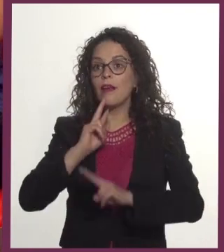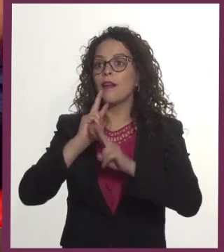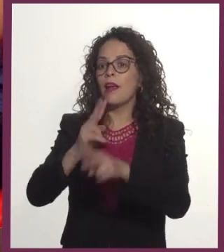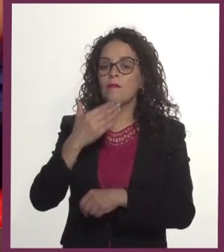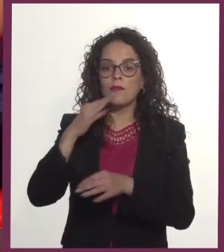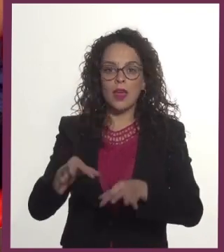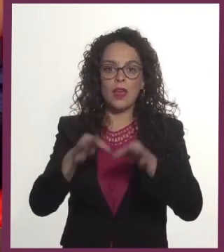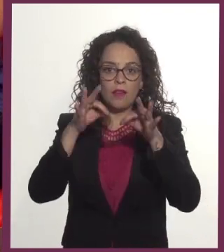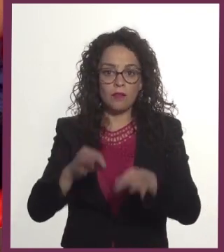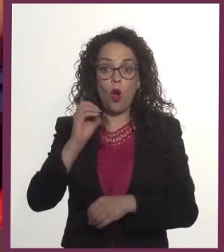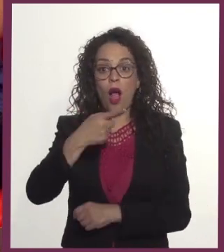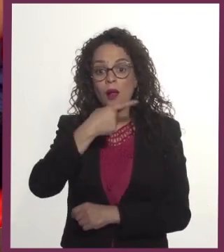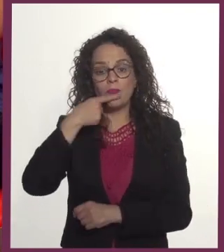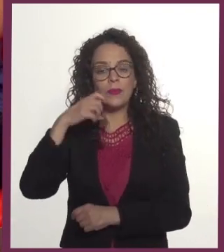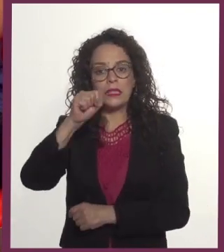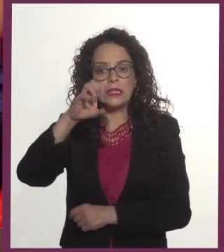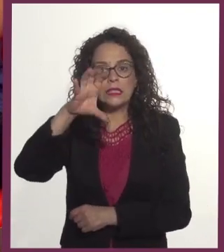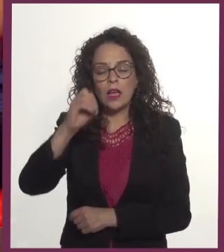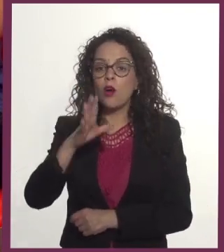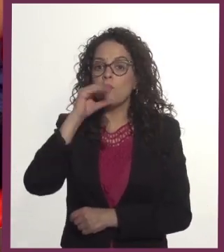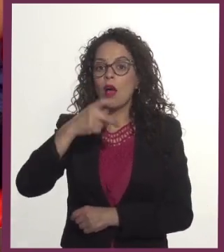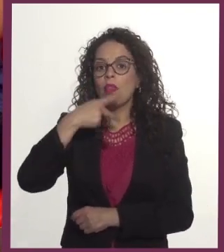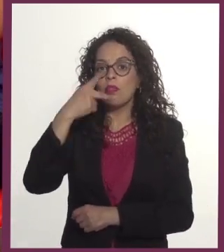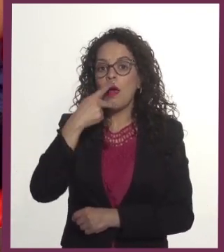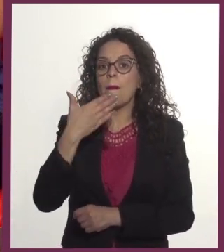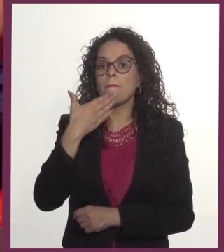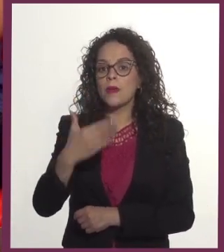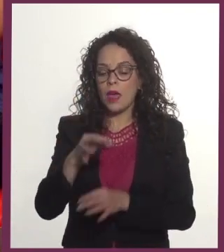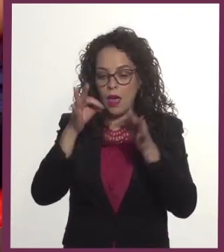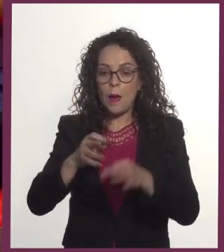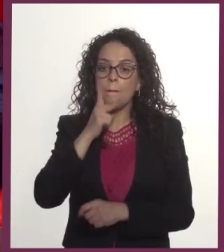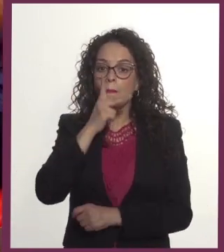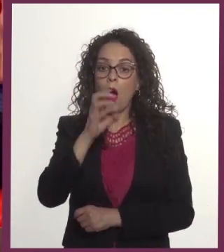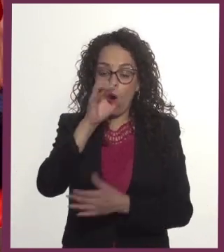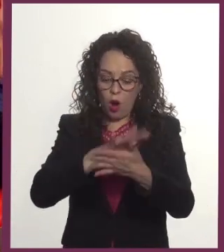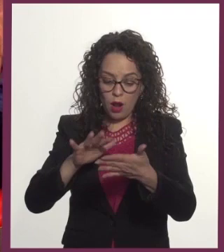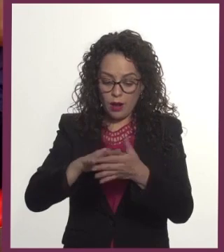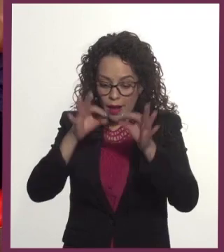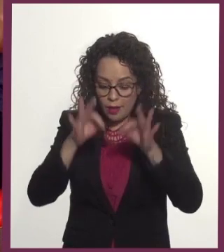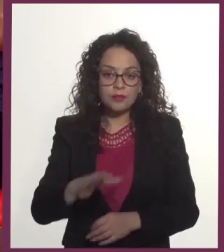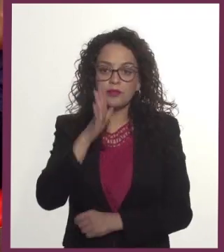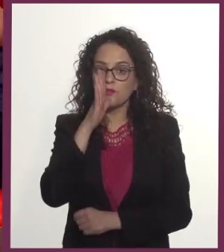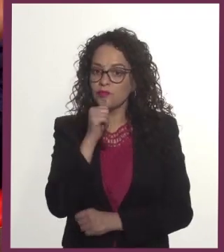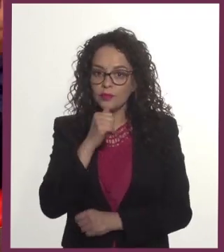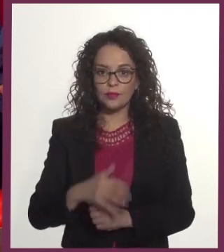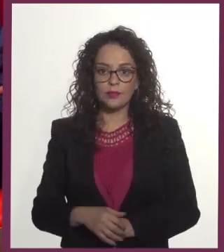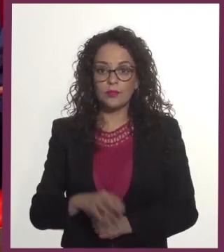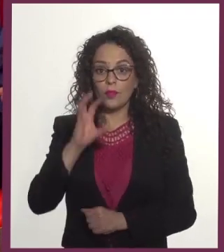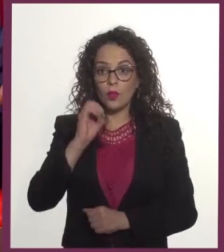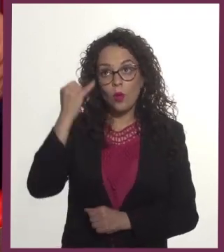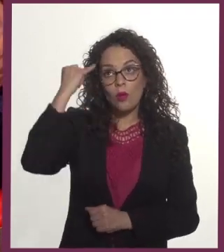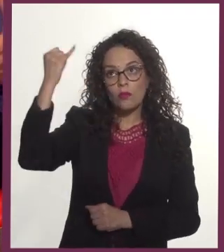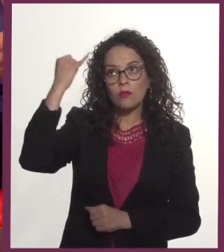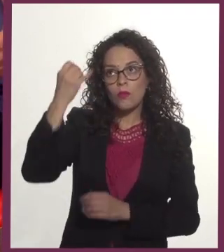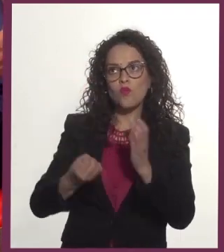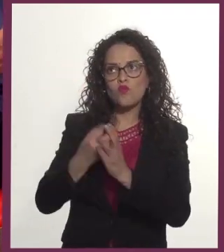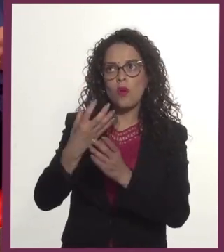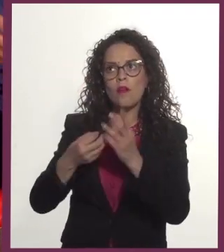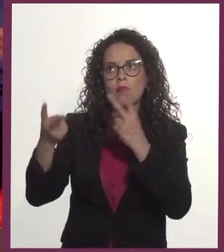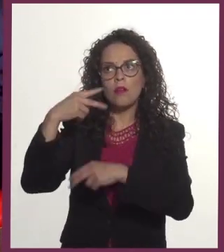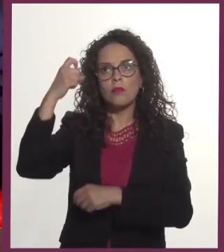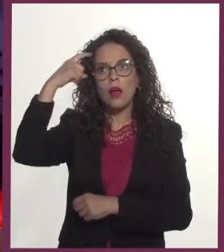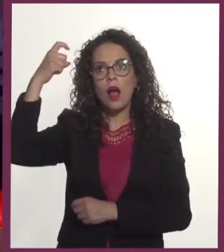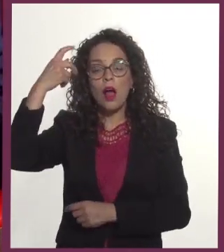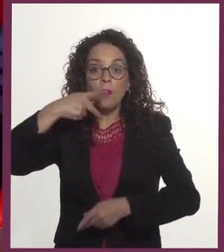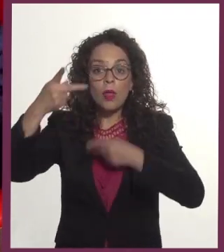no podemos pronunciar bien las palabras o leer correctamente. Y si estamos improvisando, el pánico puede hacer que la mente se